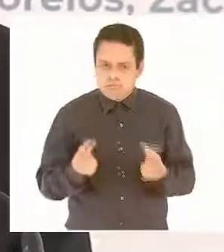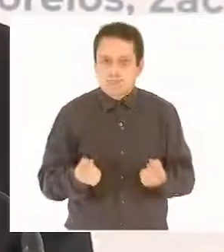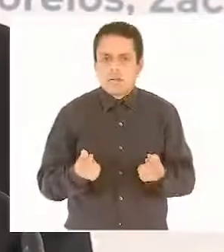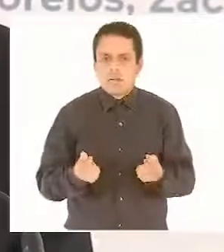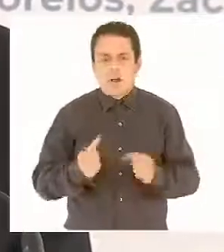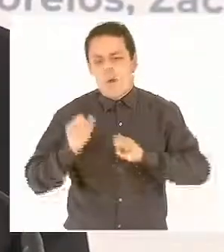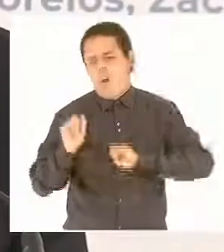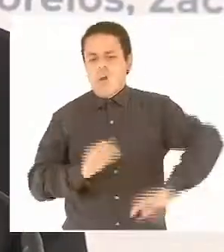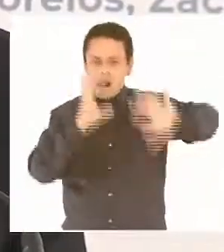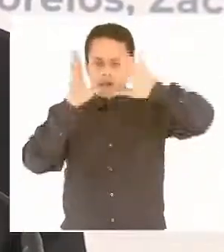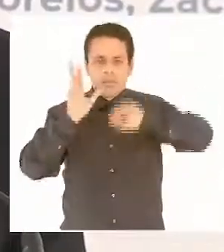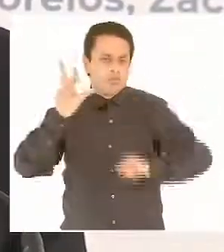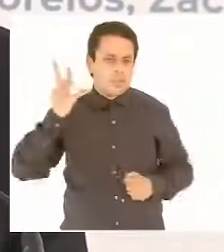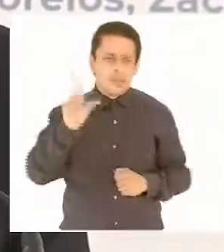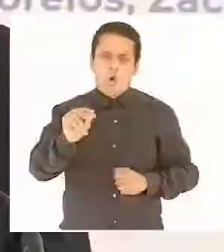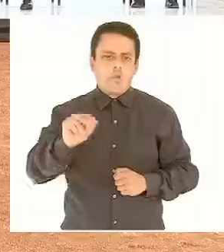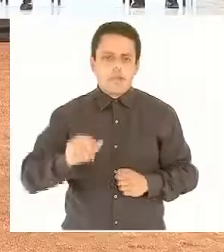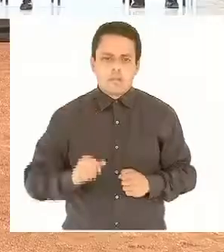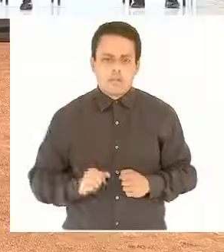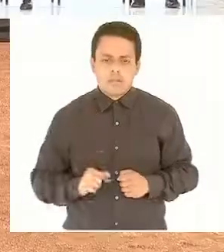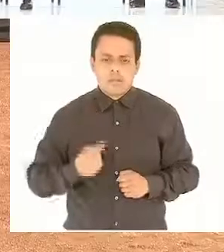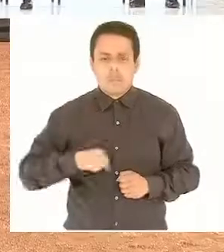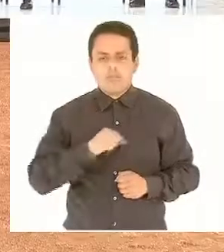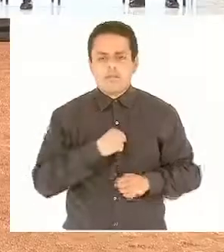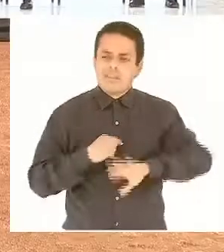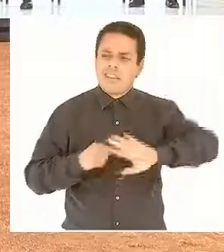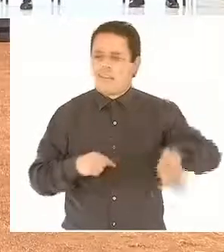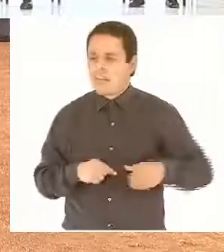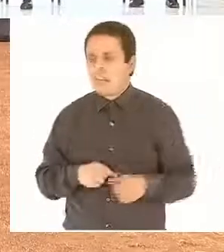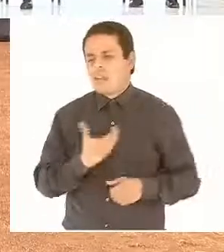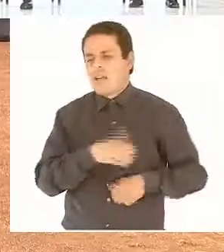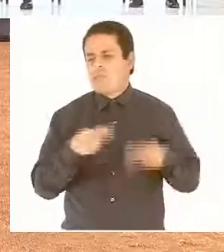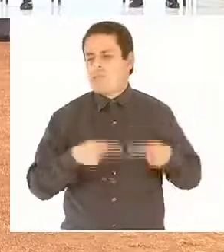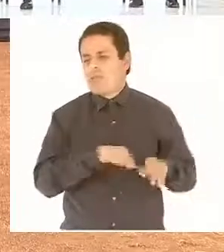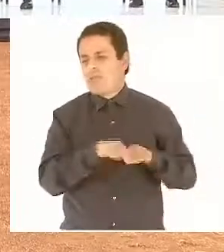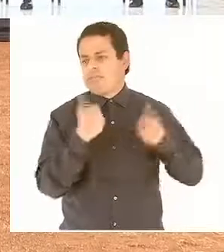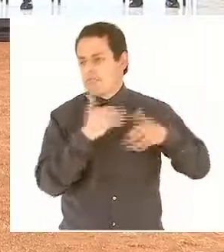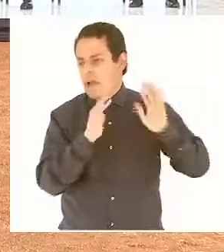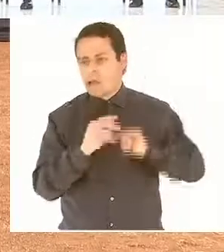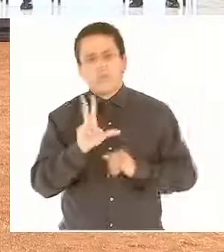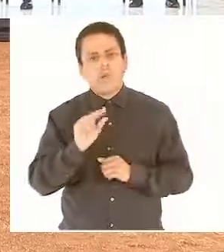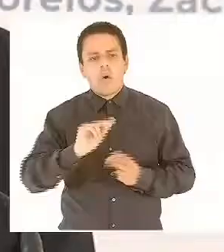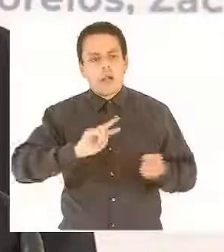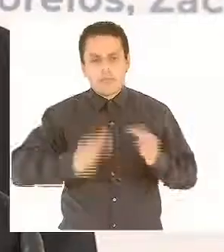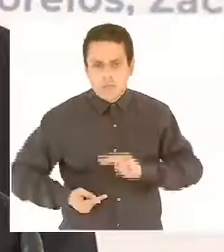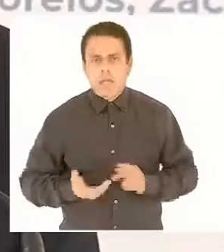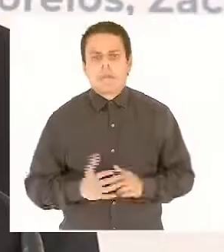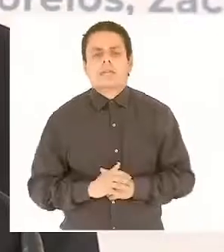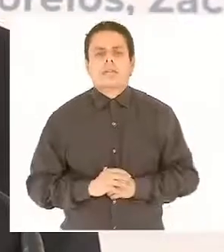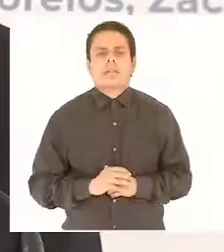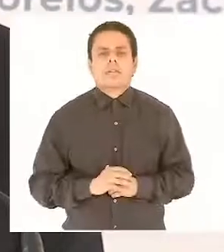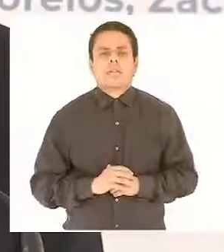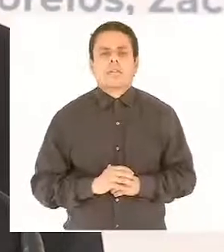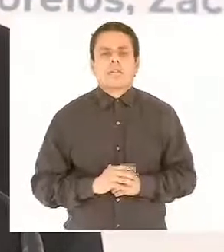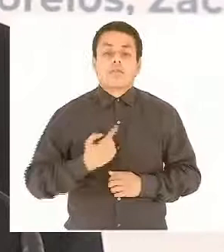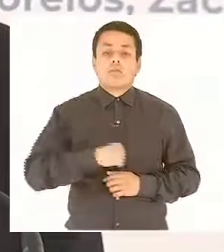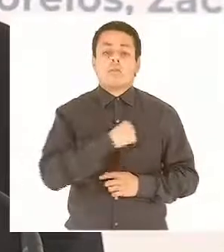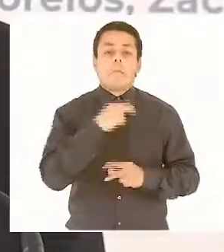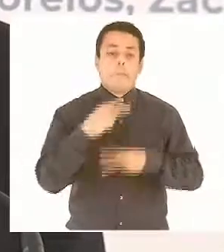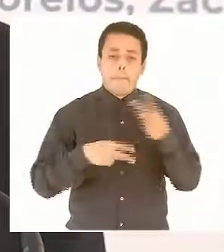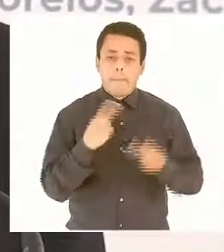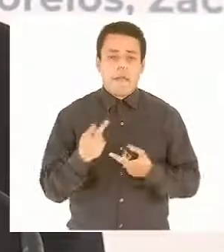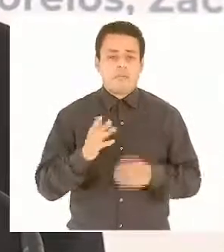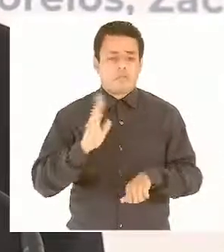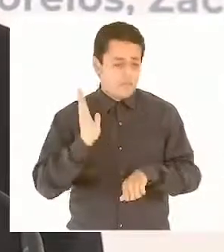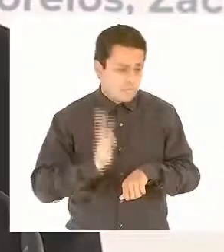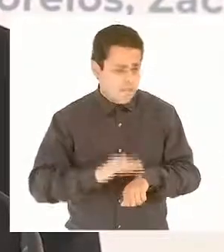a abandonar el campo, no le vamos a dar la espalda al campo, vamos, al contrario, a